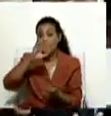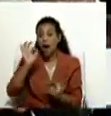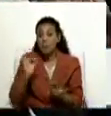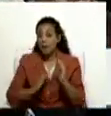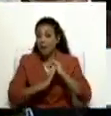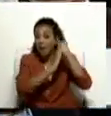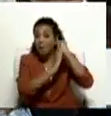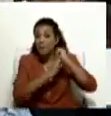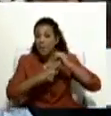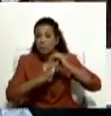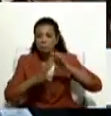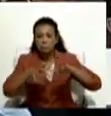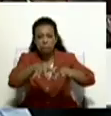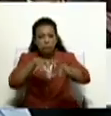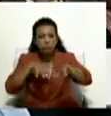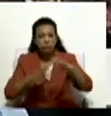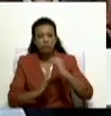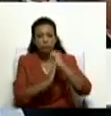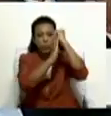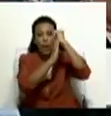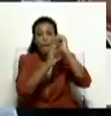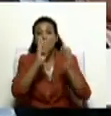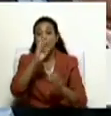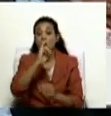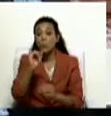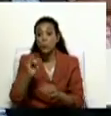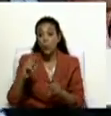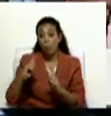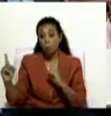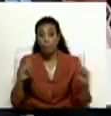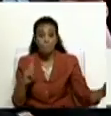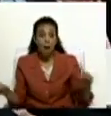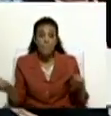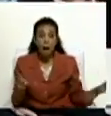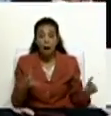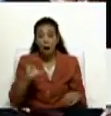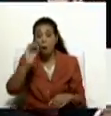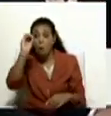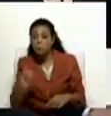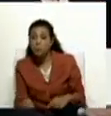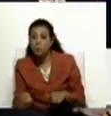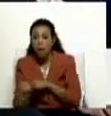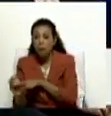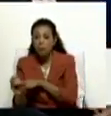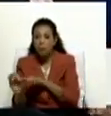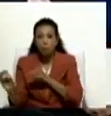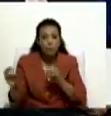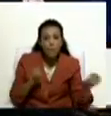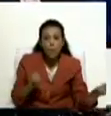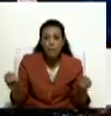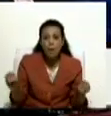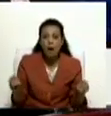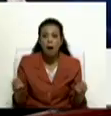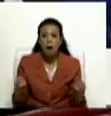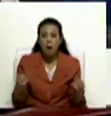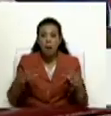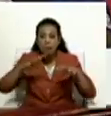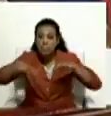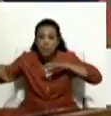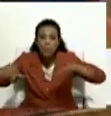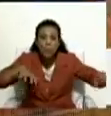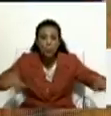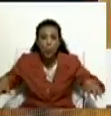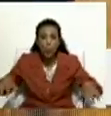jefe del Estado Mayor Bermúdez comandó las operaciones de occidente esas operaciones que se llaman la las diversiones